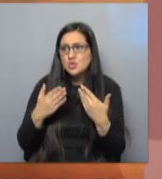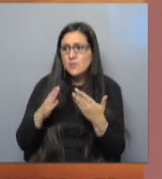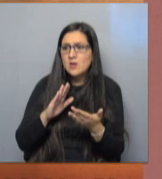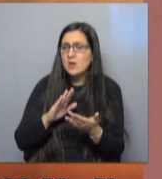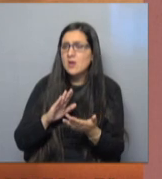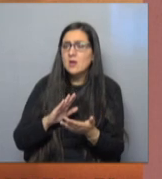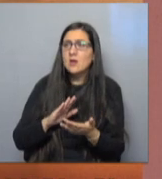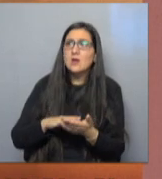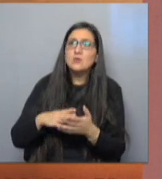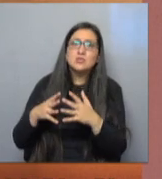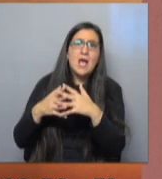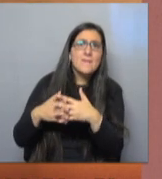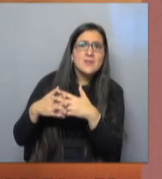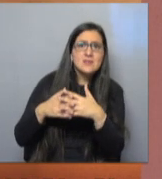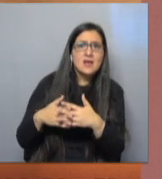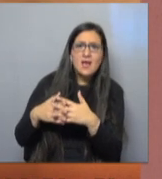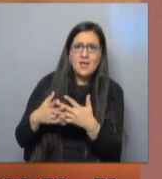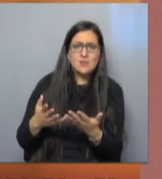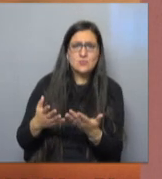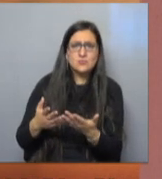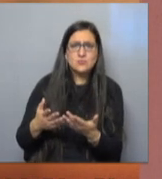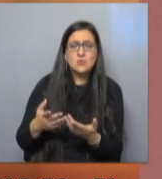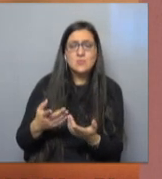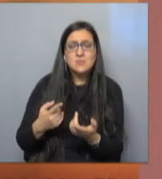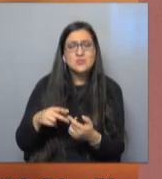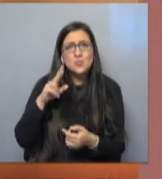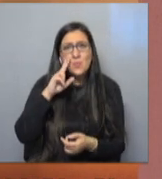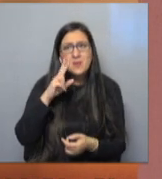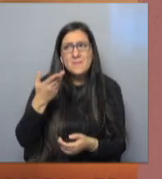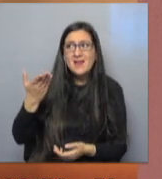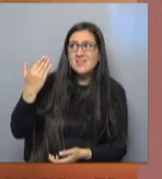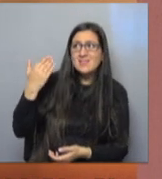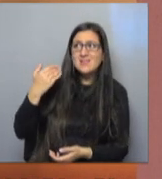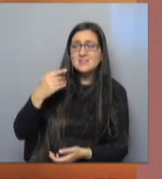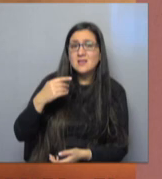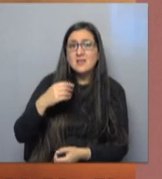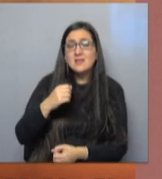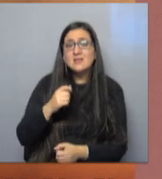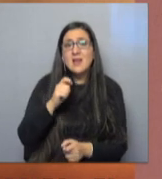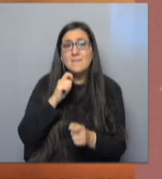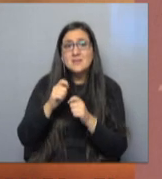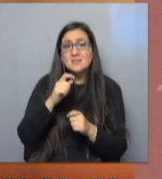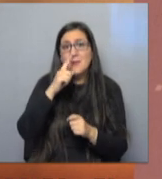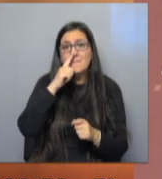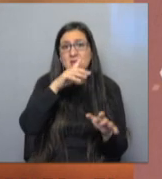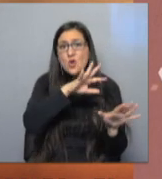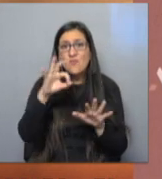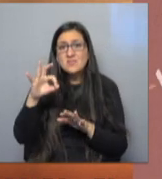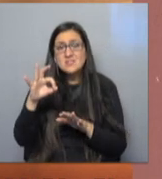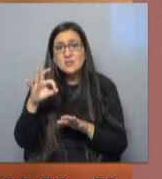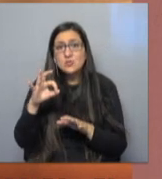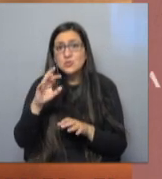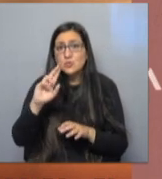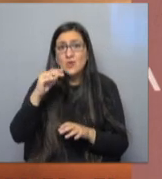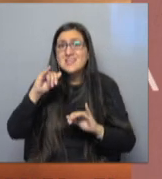capote este si uno mira para atrás desde el 900 la prensa de 900 uruguay estaba llena de esos relatos